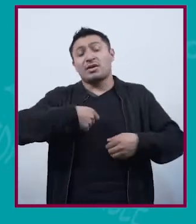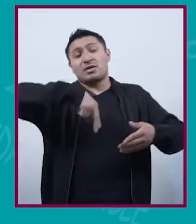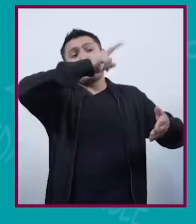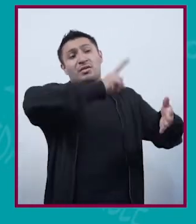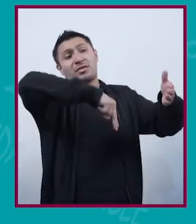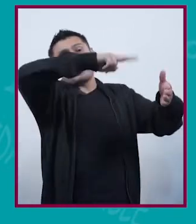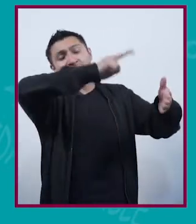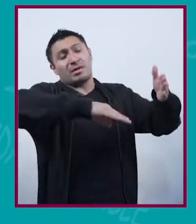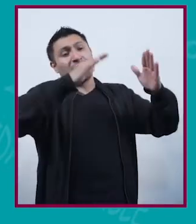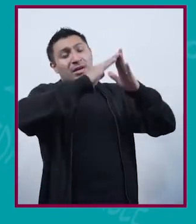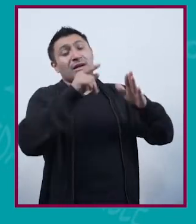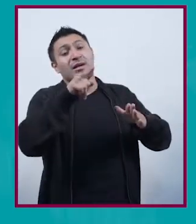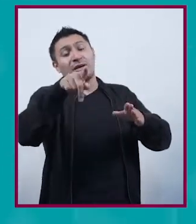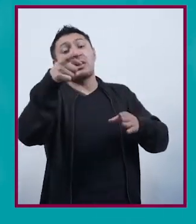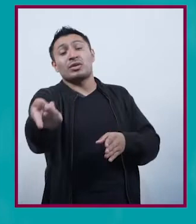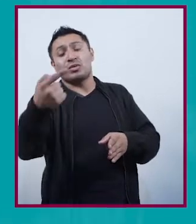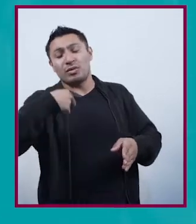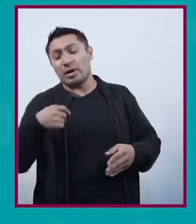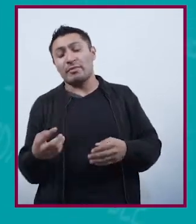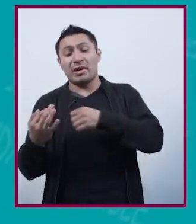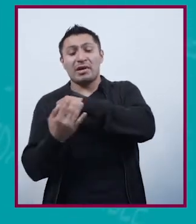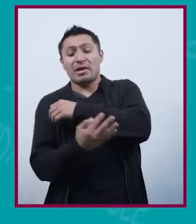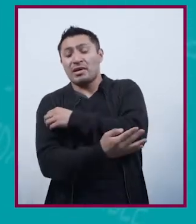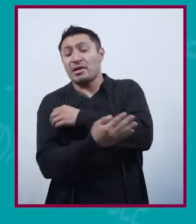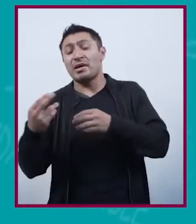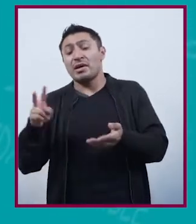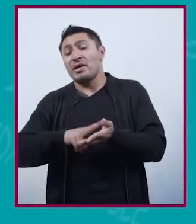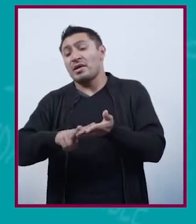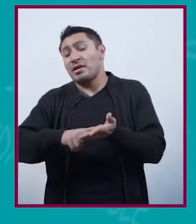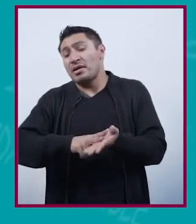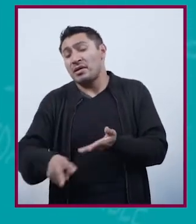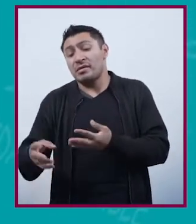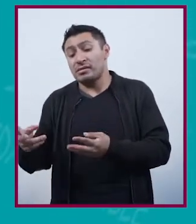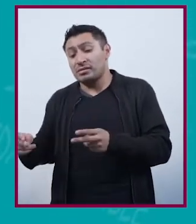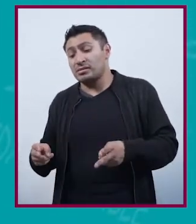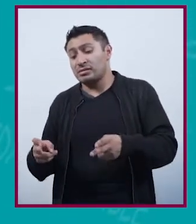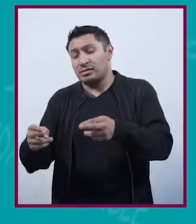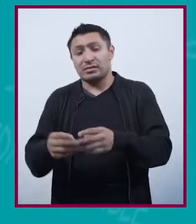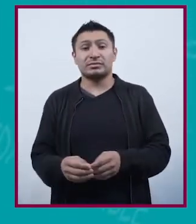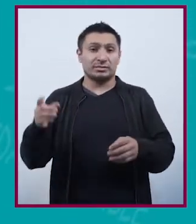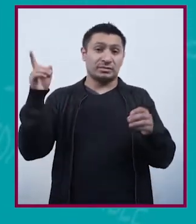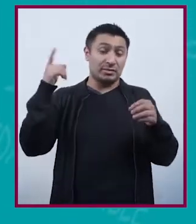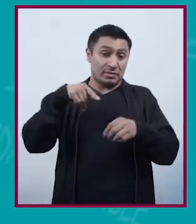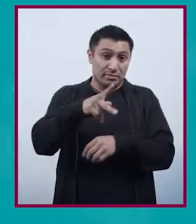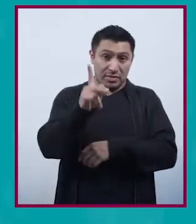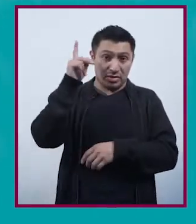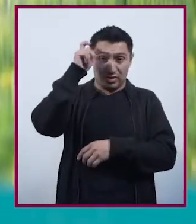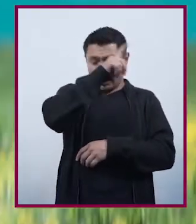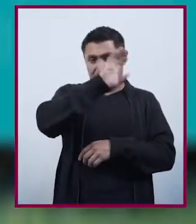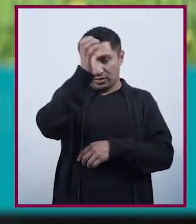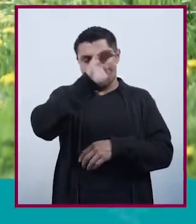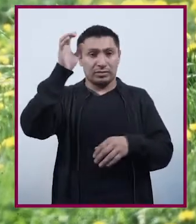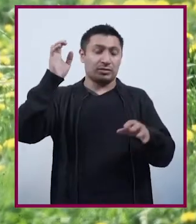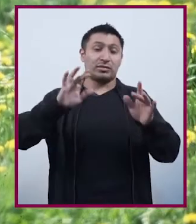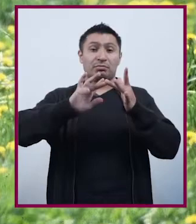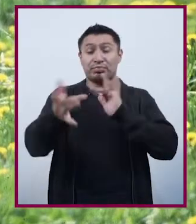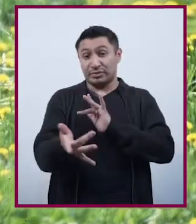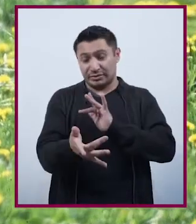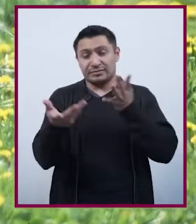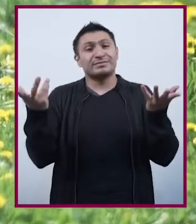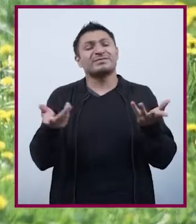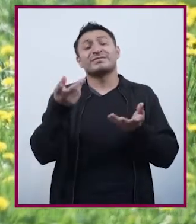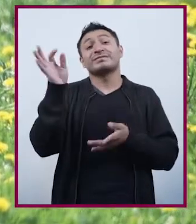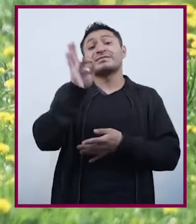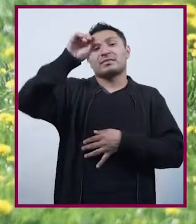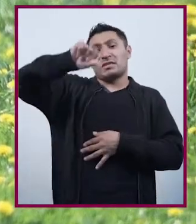si tú le cortas el pasto a la mía. La cosa se complica cuando el cambalache deja de funcionar igual para todos. Es decir, que a lo